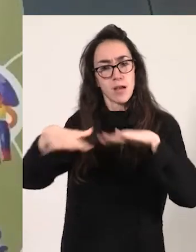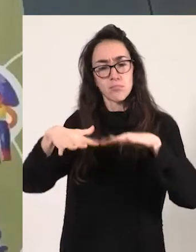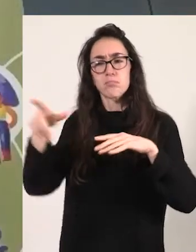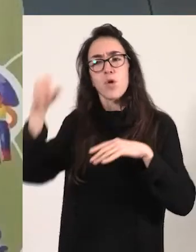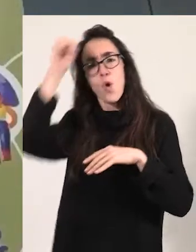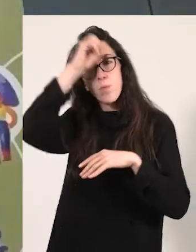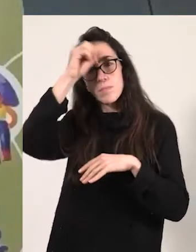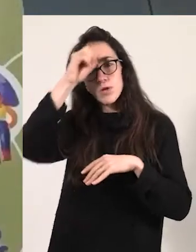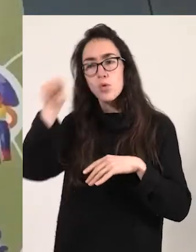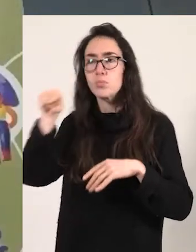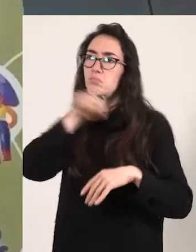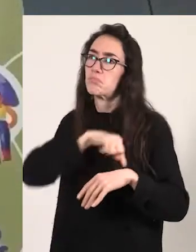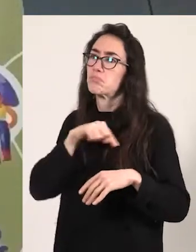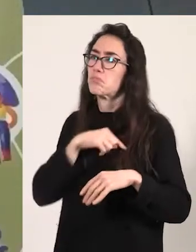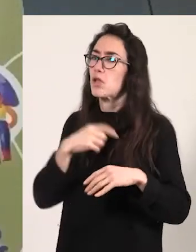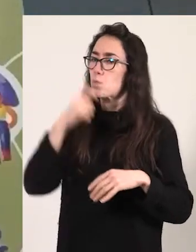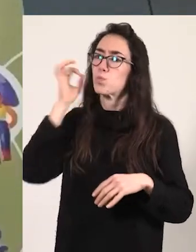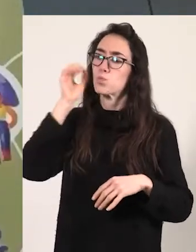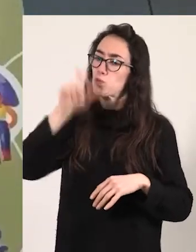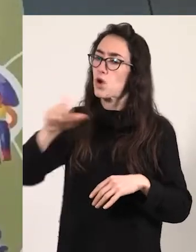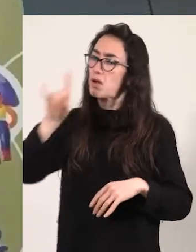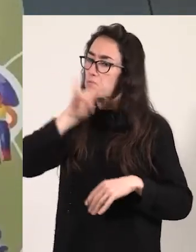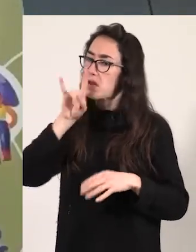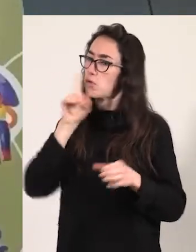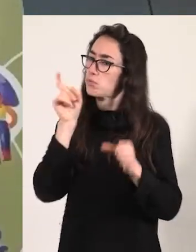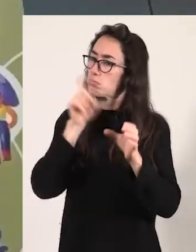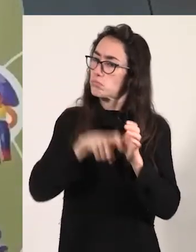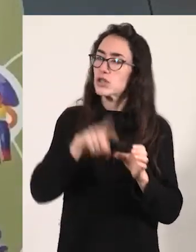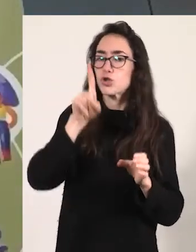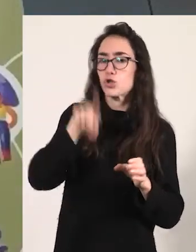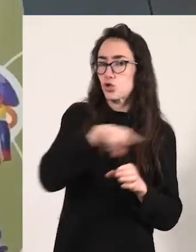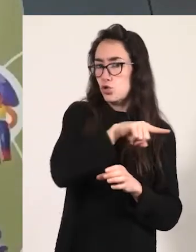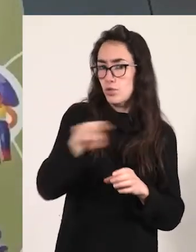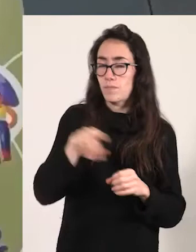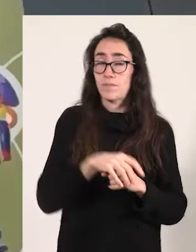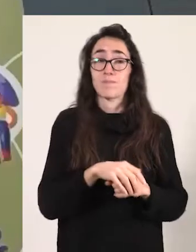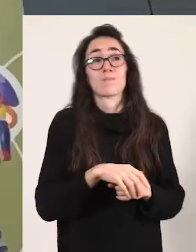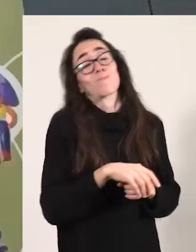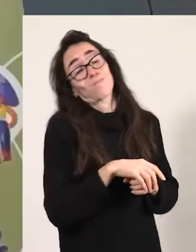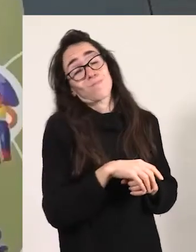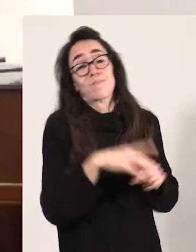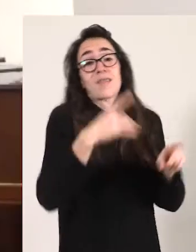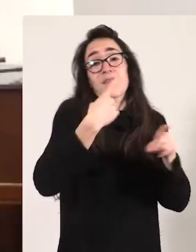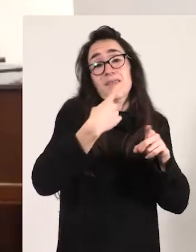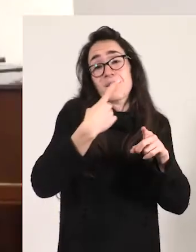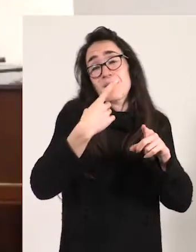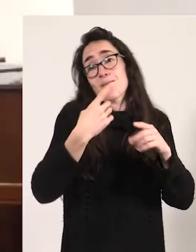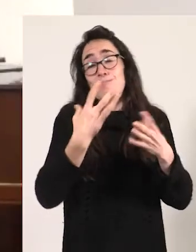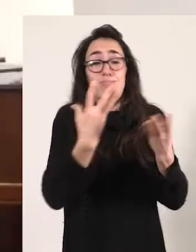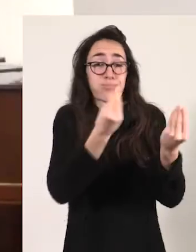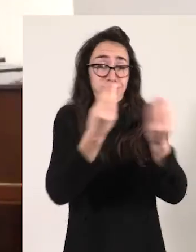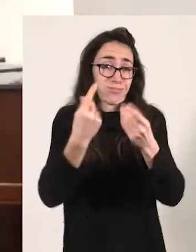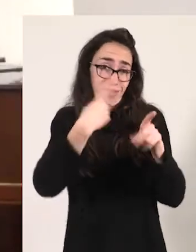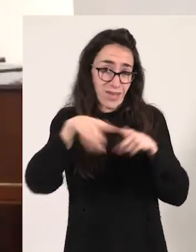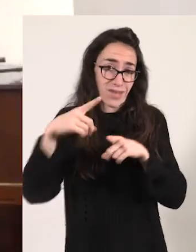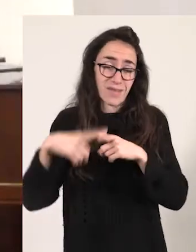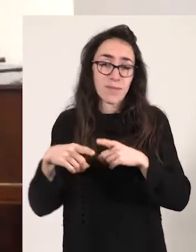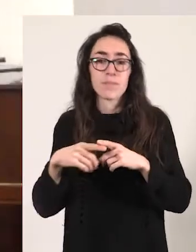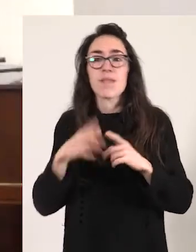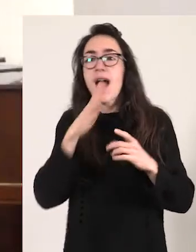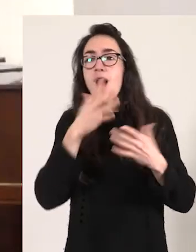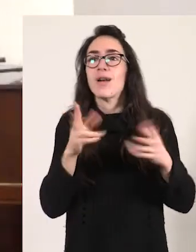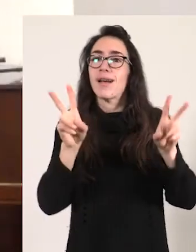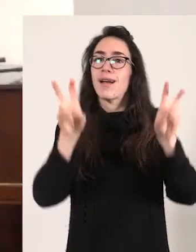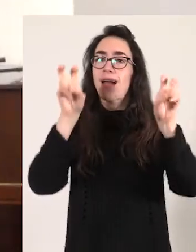sobre el movimiento feminista y si se sienten incluidas como mujeres negras dentro de ese movimiento. Pues de todo hay también, porque, y además fíjate que